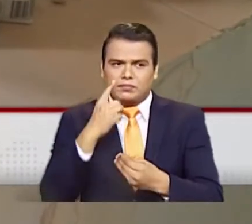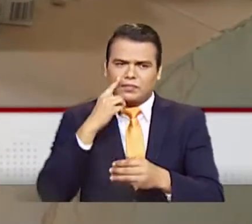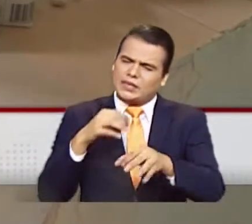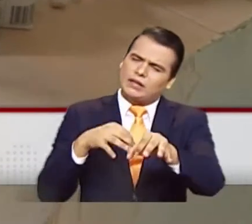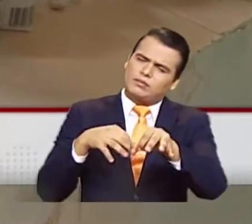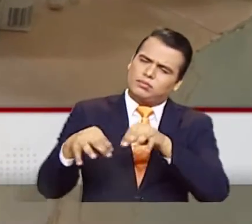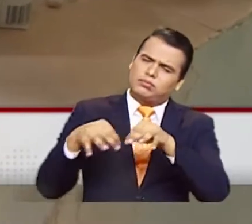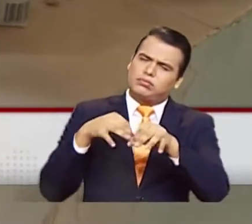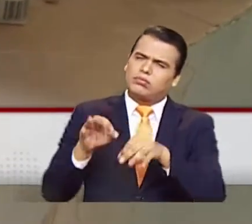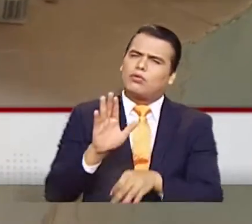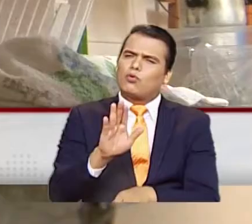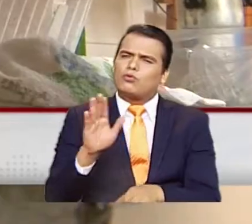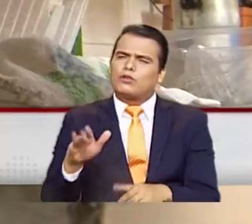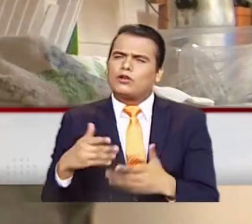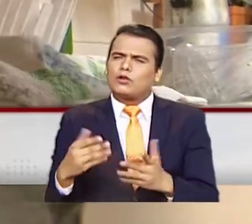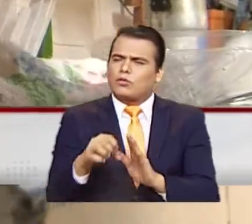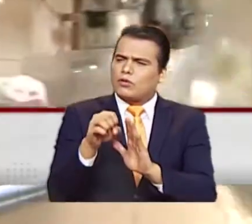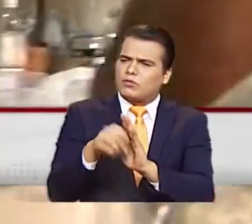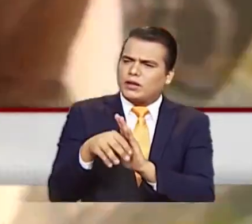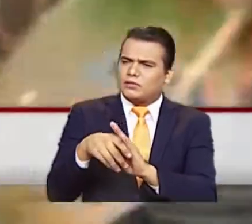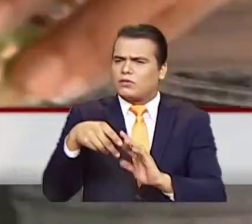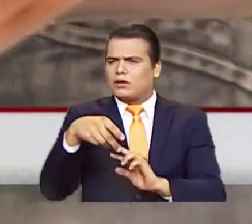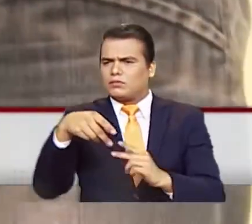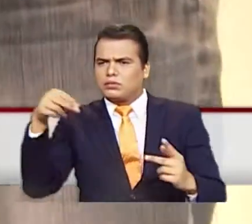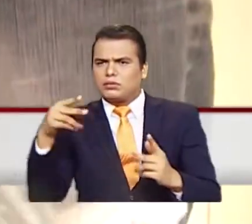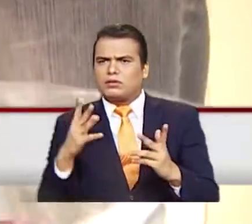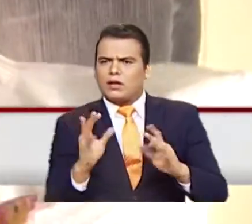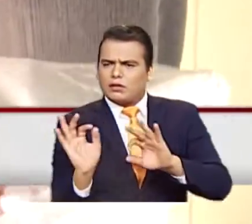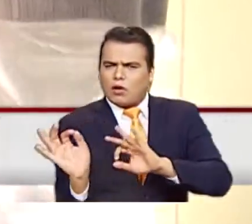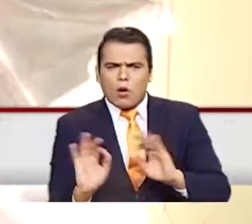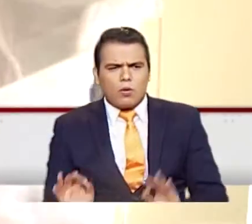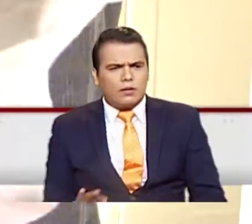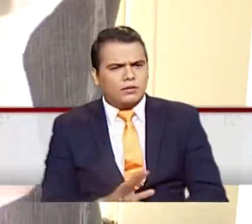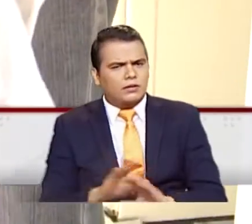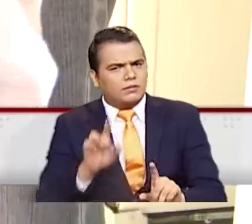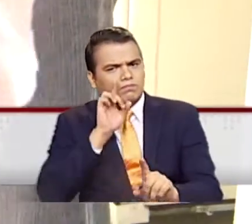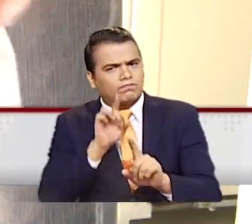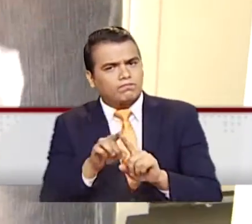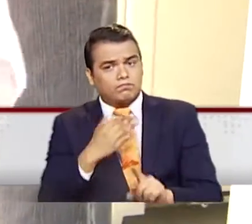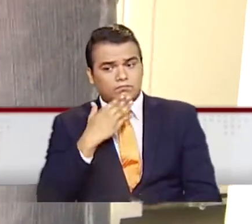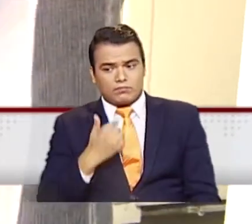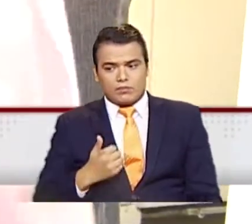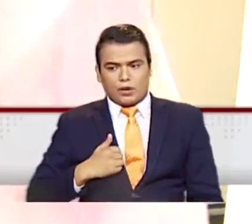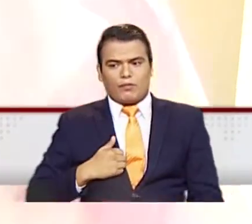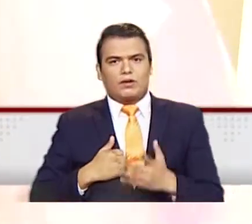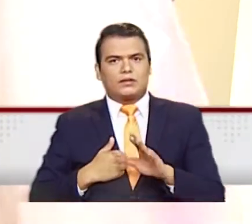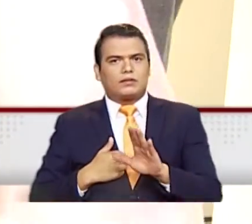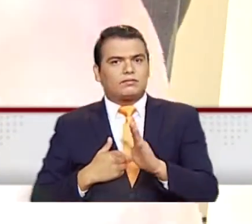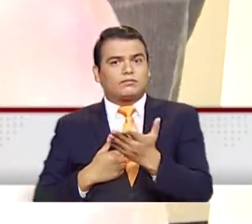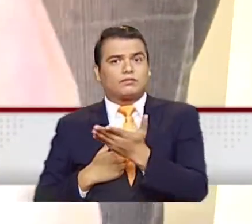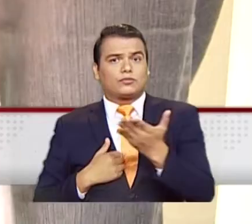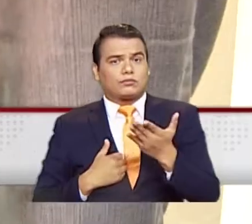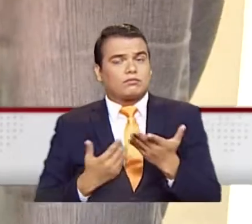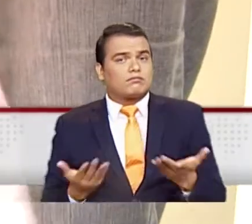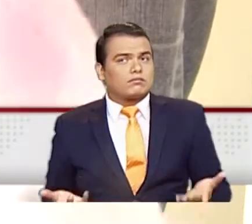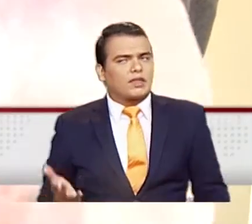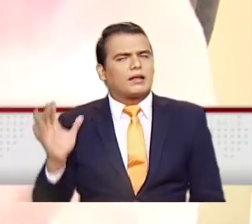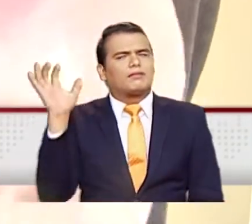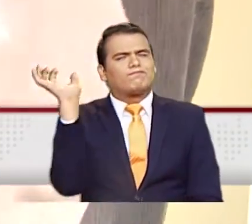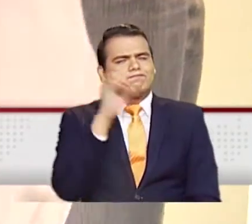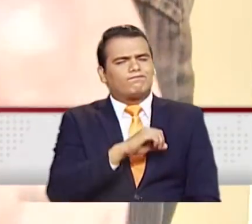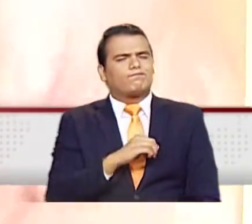mejores opciones que tienen para separar desde la fuente los residuos para que puedan ser bien aprovechados para que puedan entender